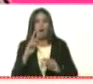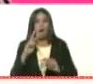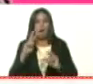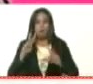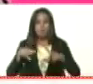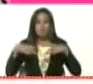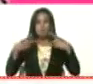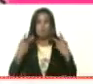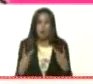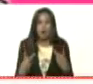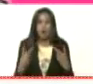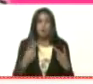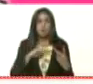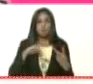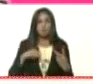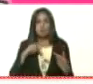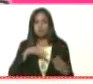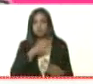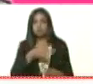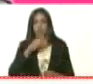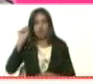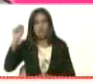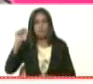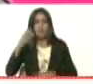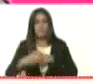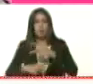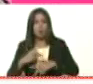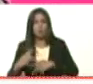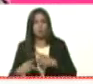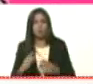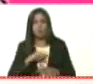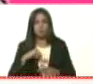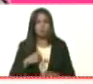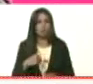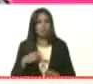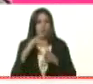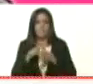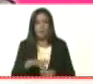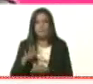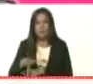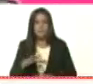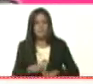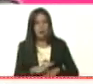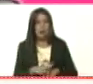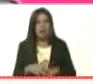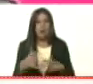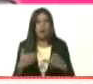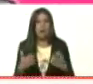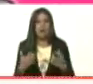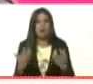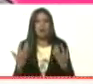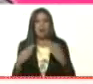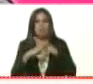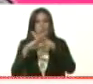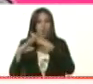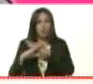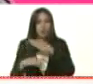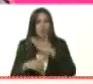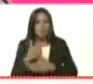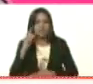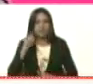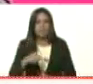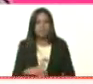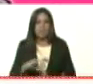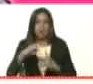cualitativo hacia el socialismo productivo. Estamos derrotando no solamente el bloqueo, estamos derrotando también